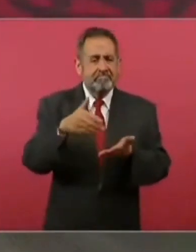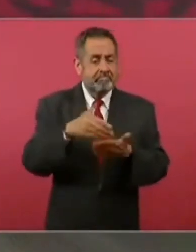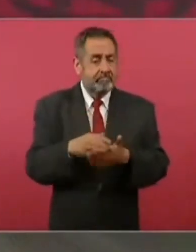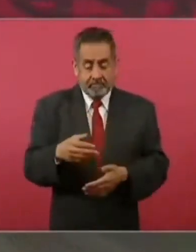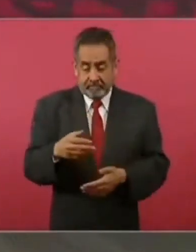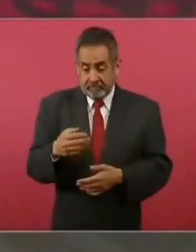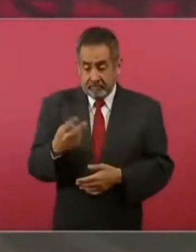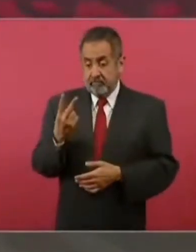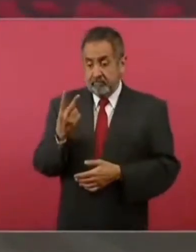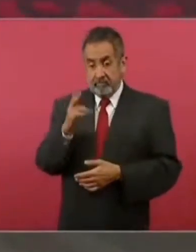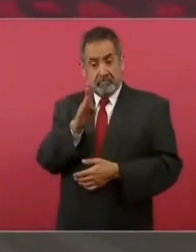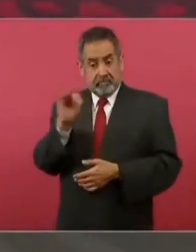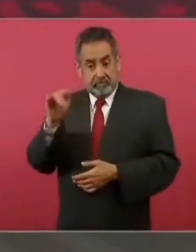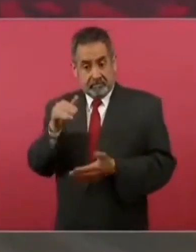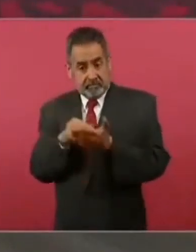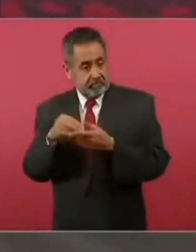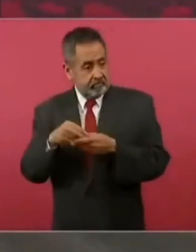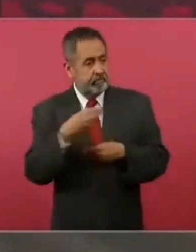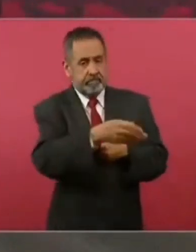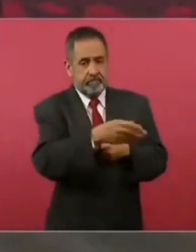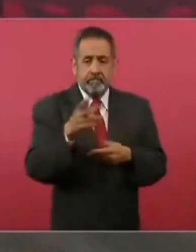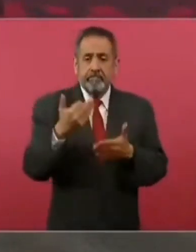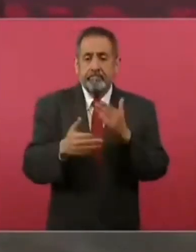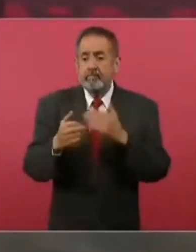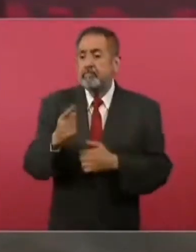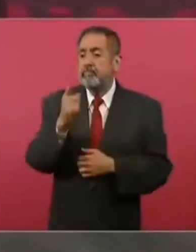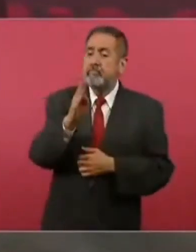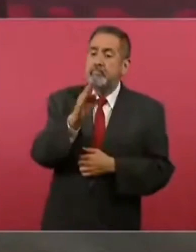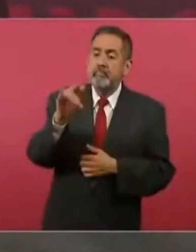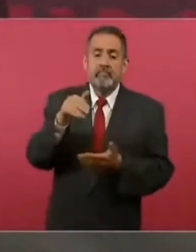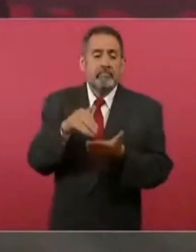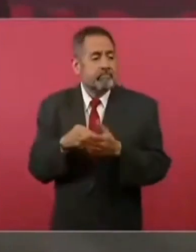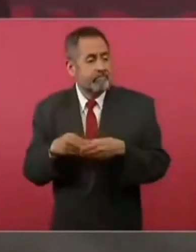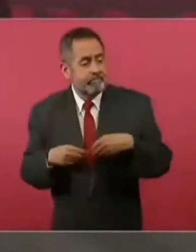pero todavía falta 1 billón.